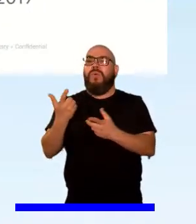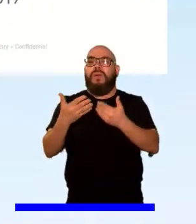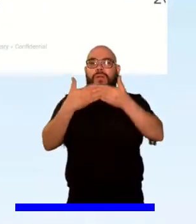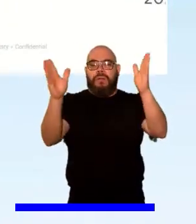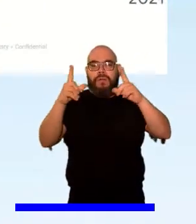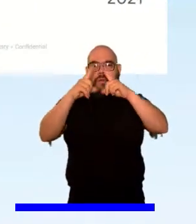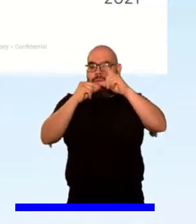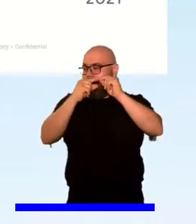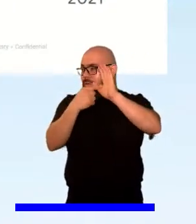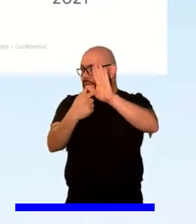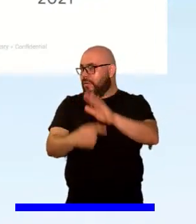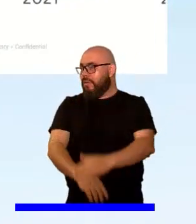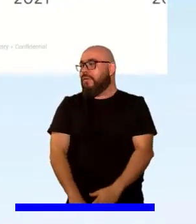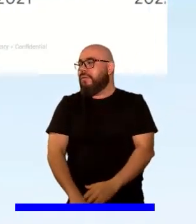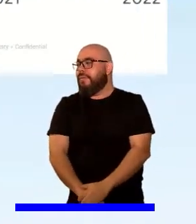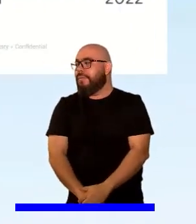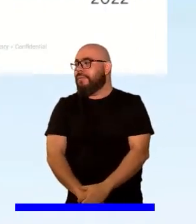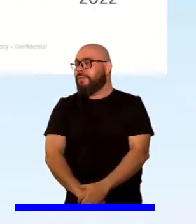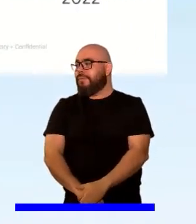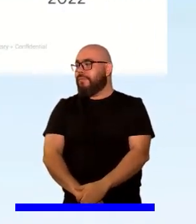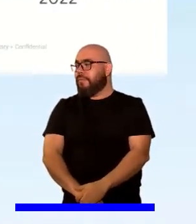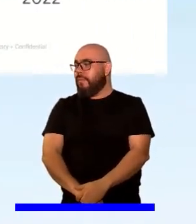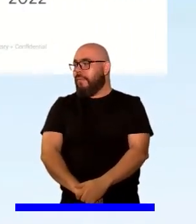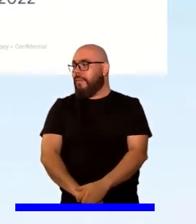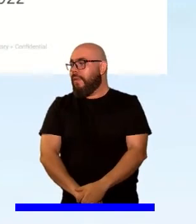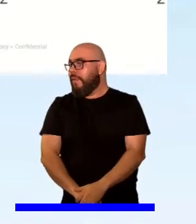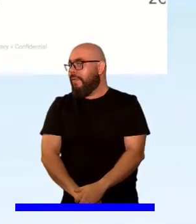que voy a esperar a que termine la animación.